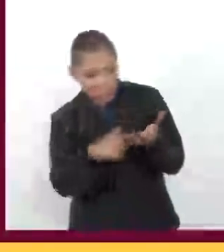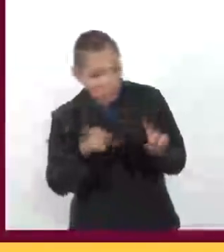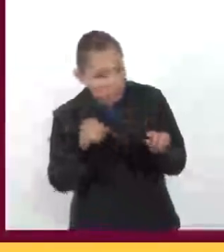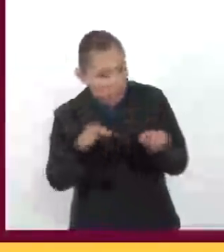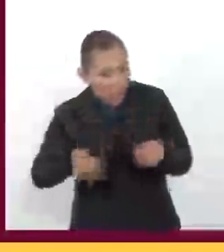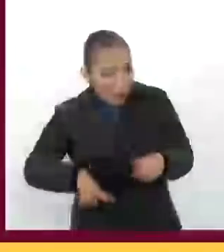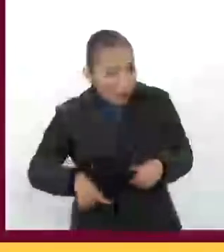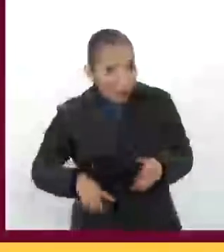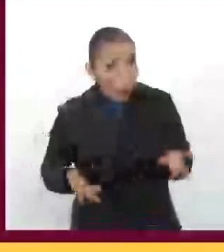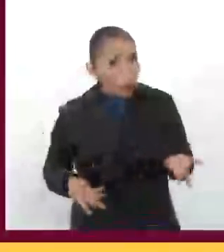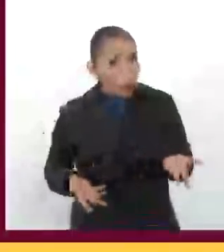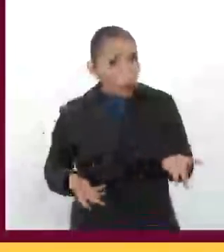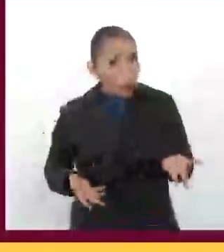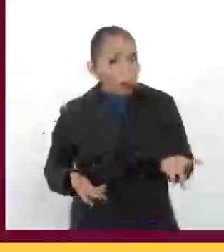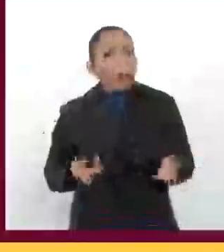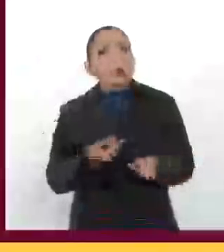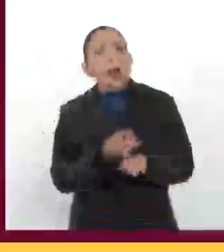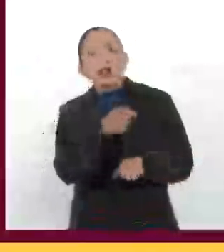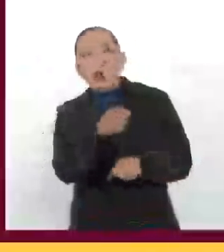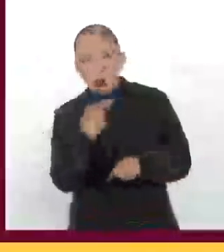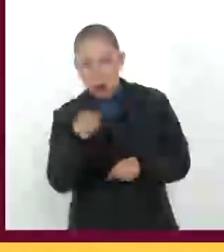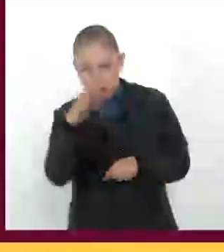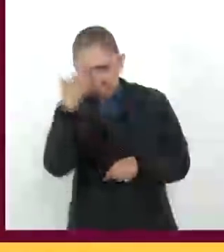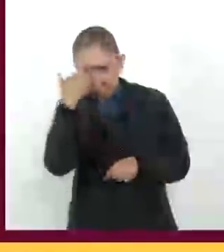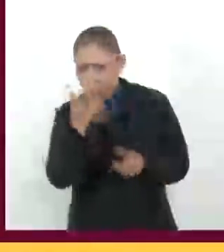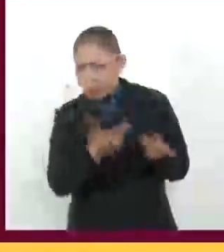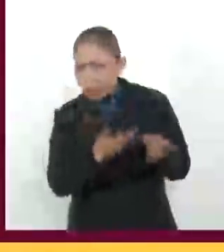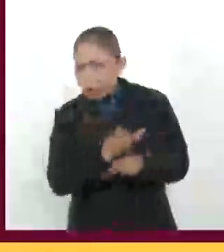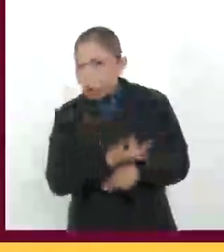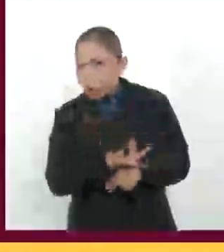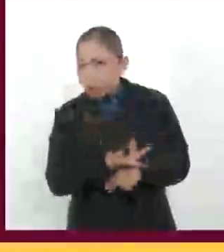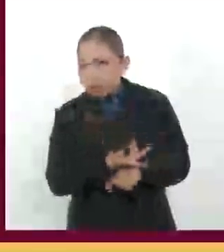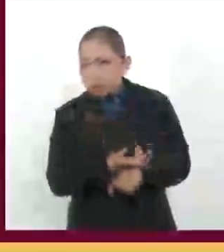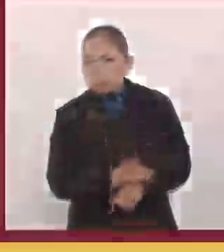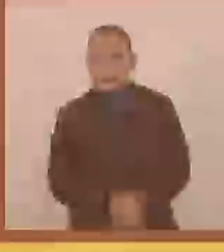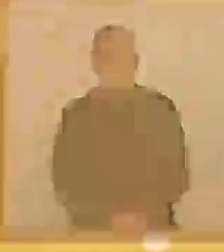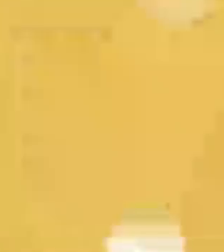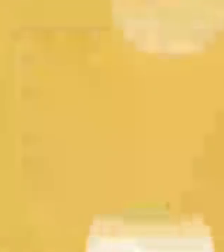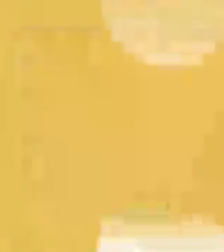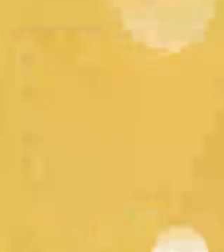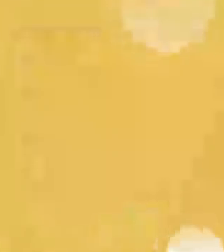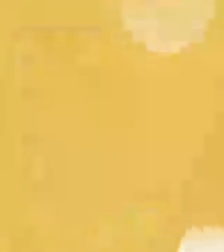o algún servidor público? ¿Qué ocurrió en aquella ocasión?